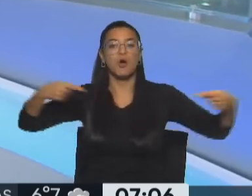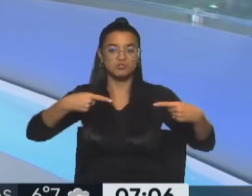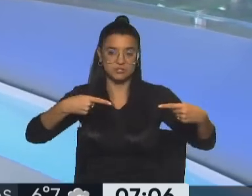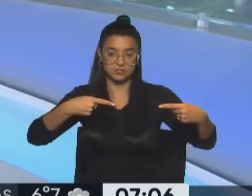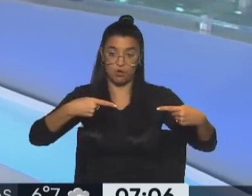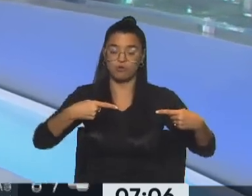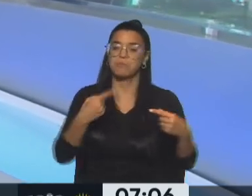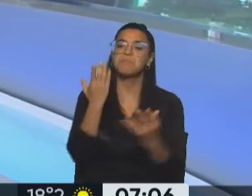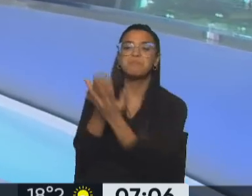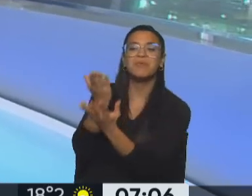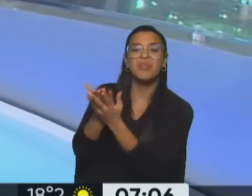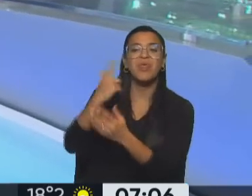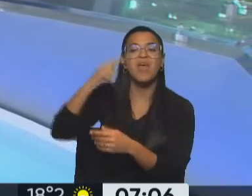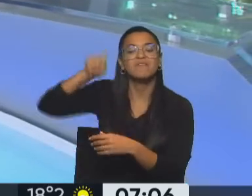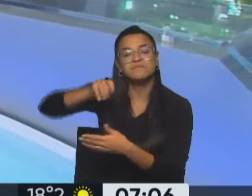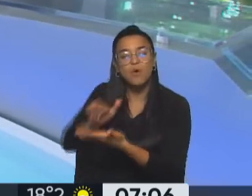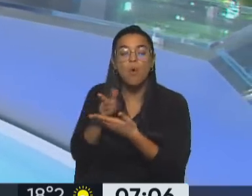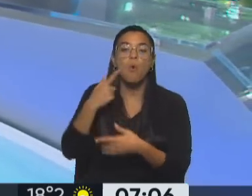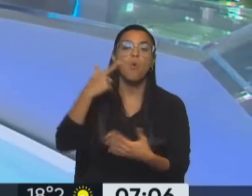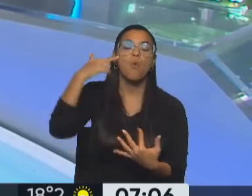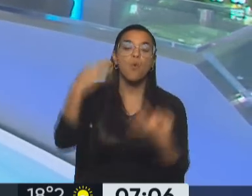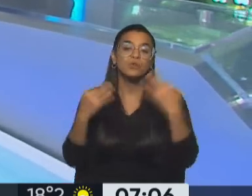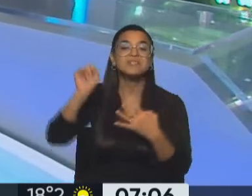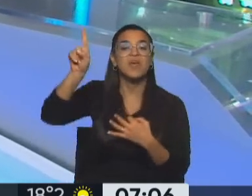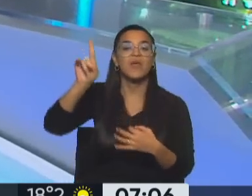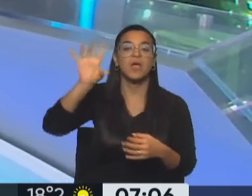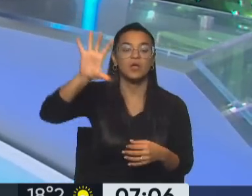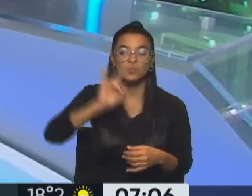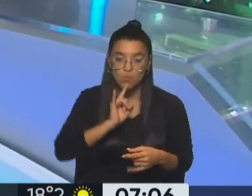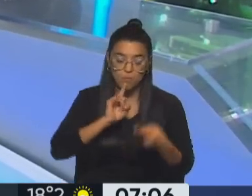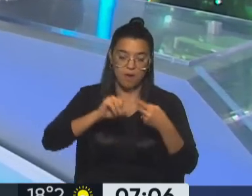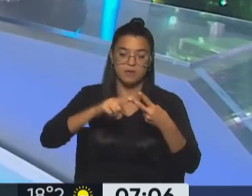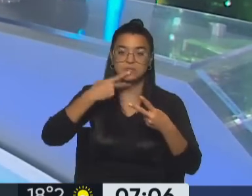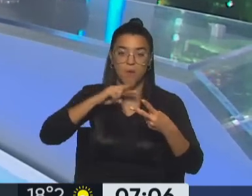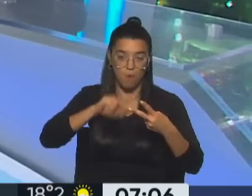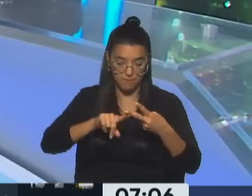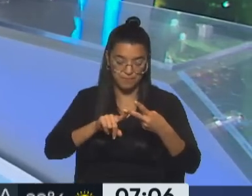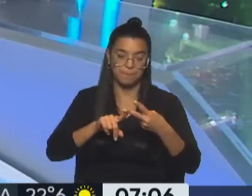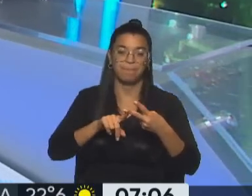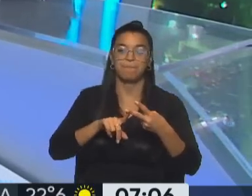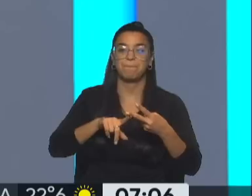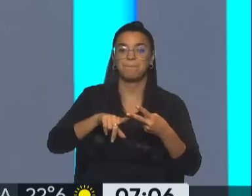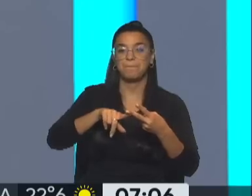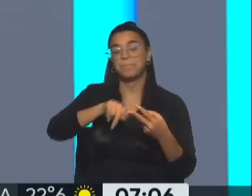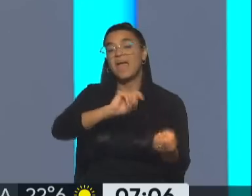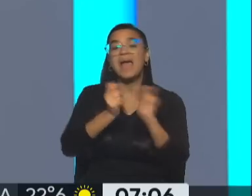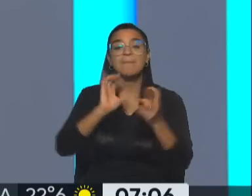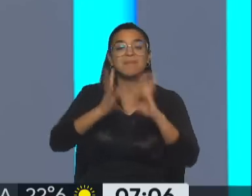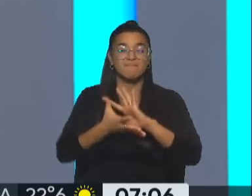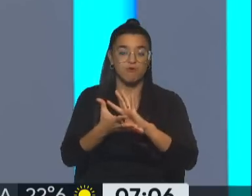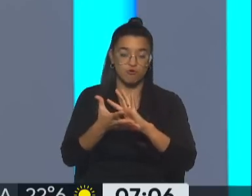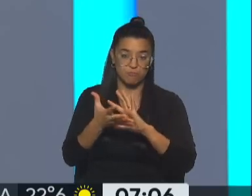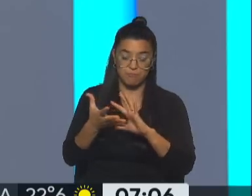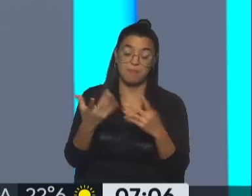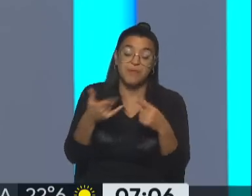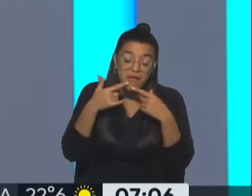que apeló un fallo de la justicia de Tucumán y de San Juan. Le cambió la forma. En